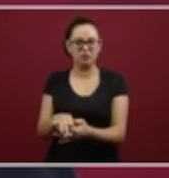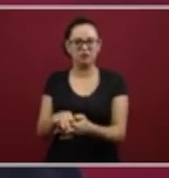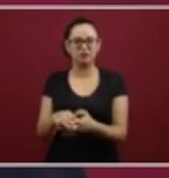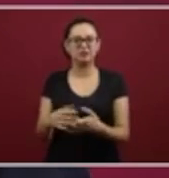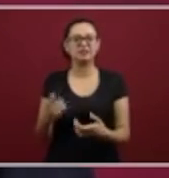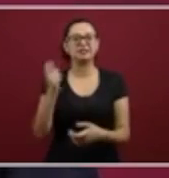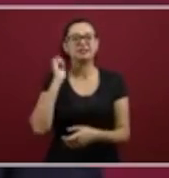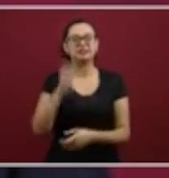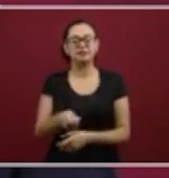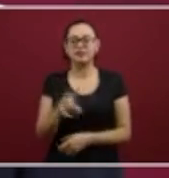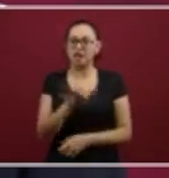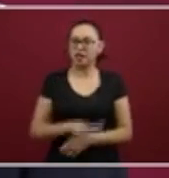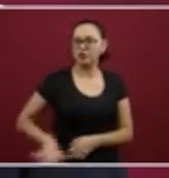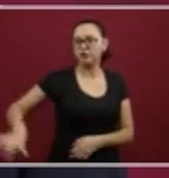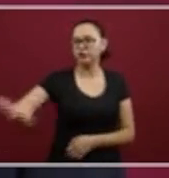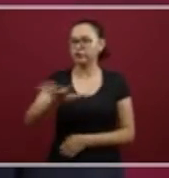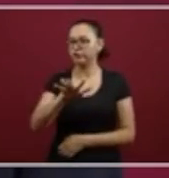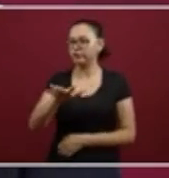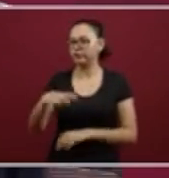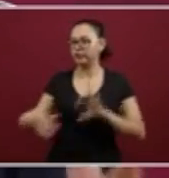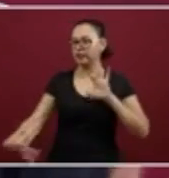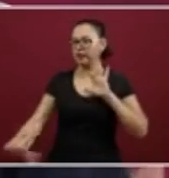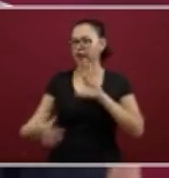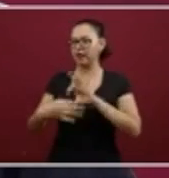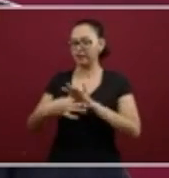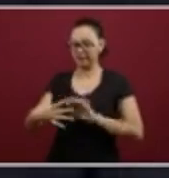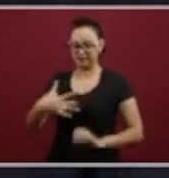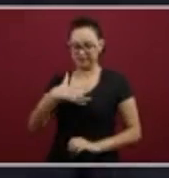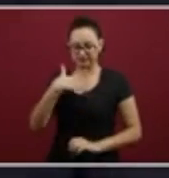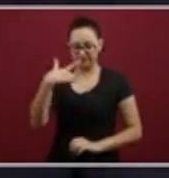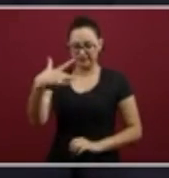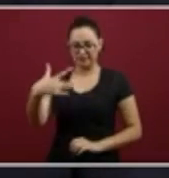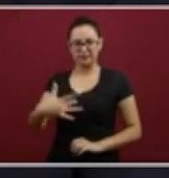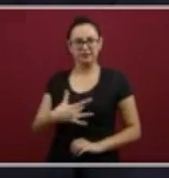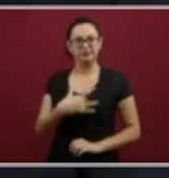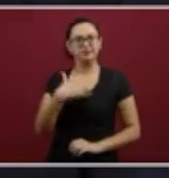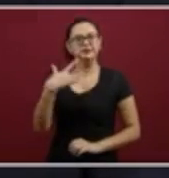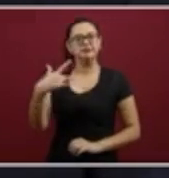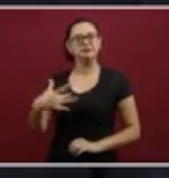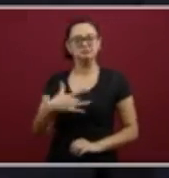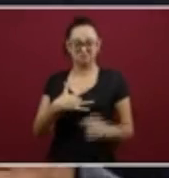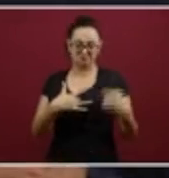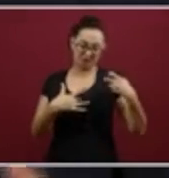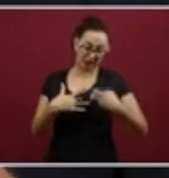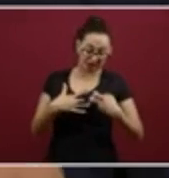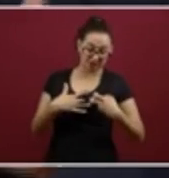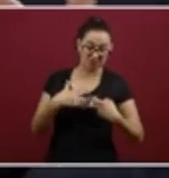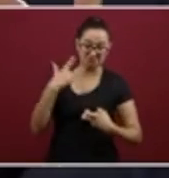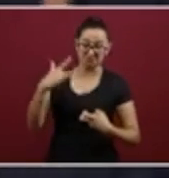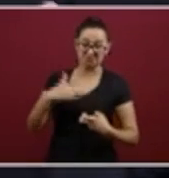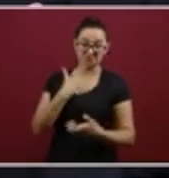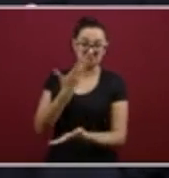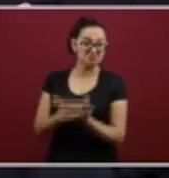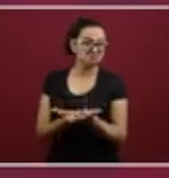emoción social. Bueno, falta eso, el que